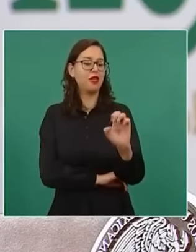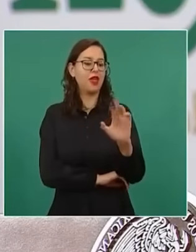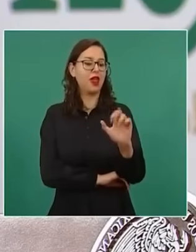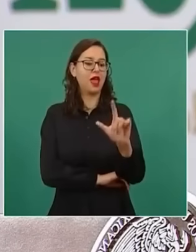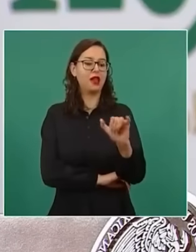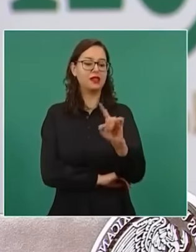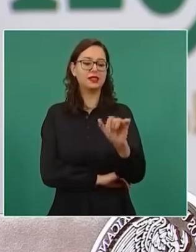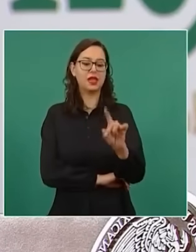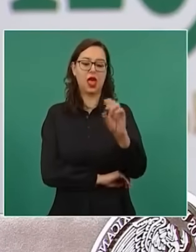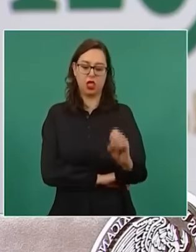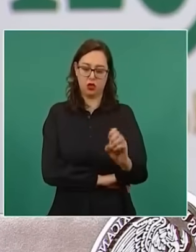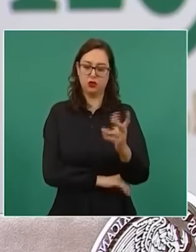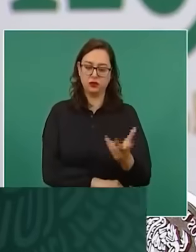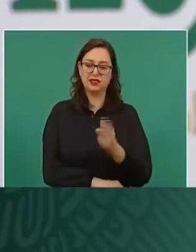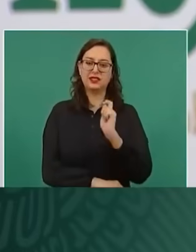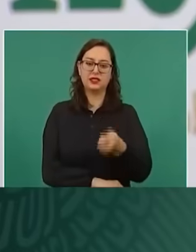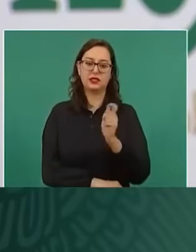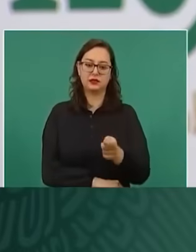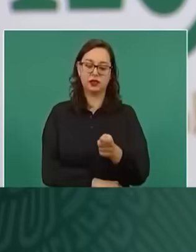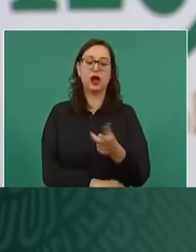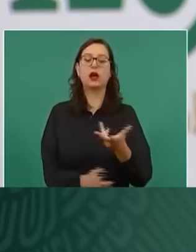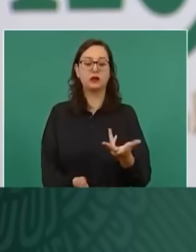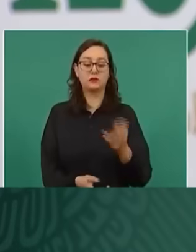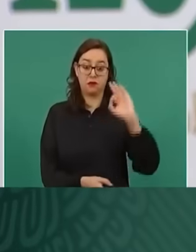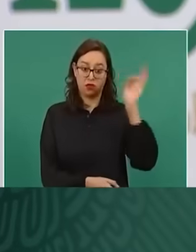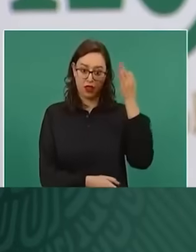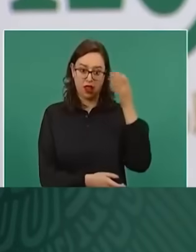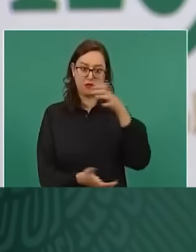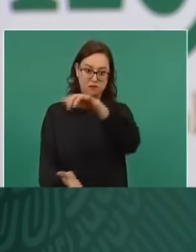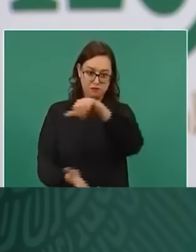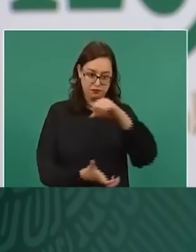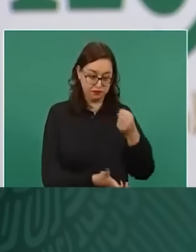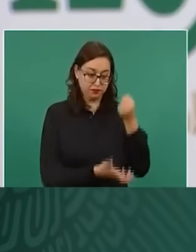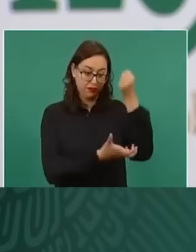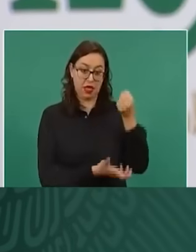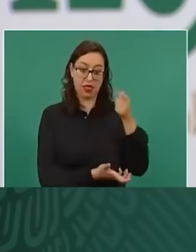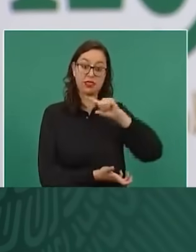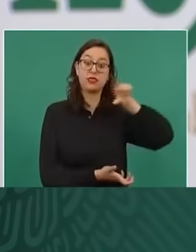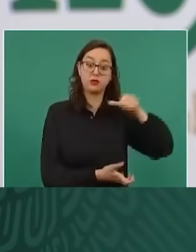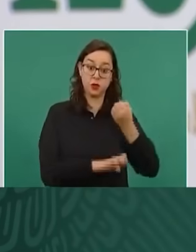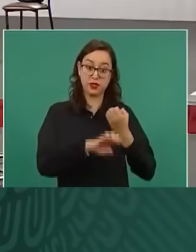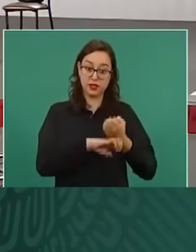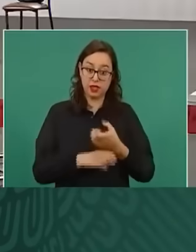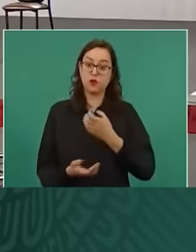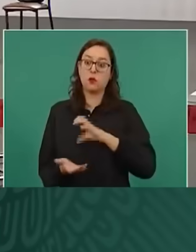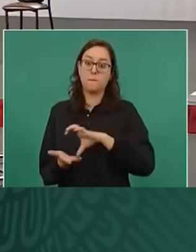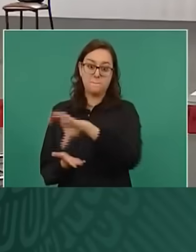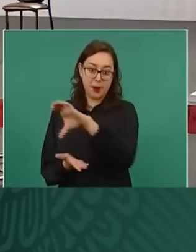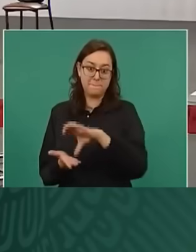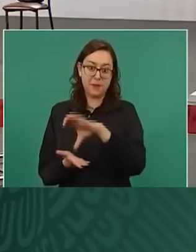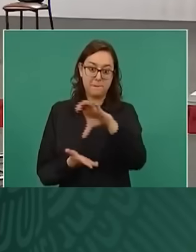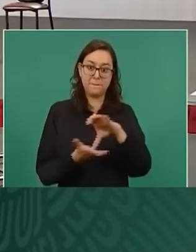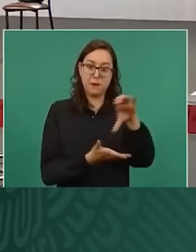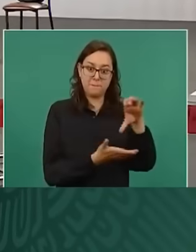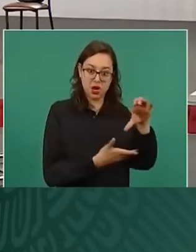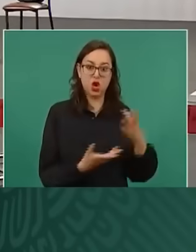que cuando fue nominada elegida por López Obrador para ser la gobernadora del banco de México Pues los expertos